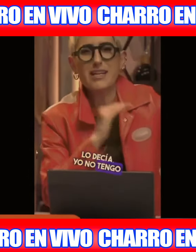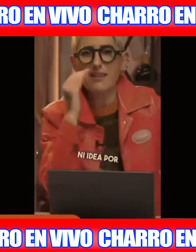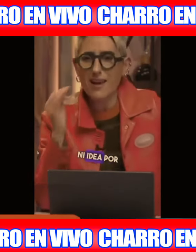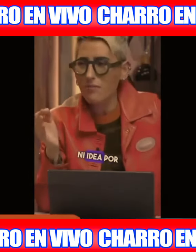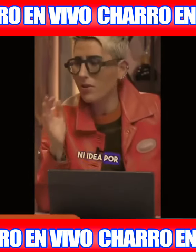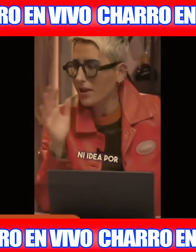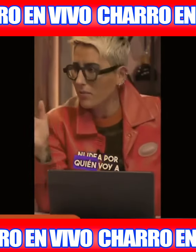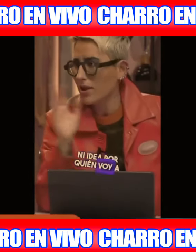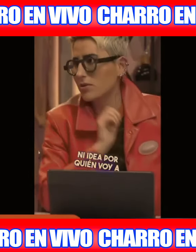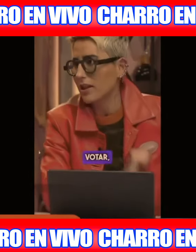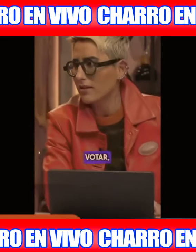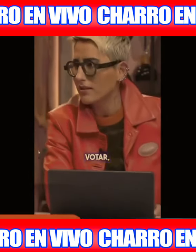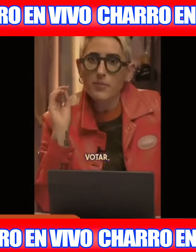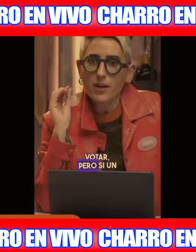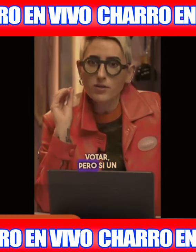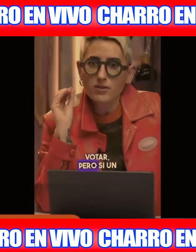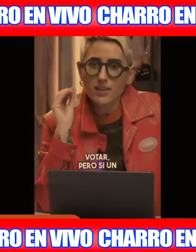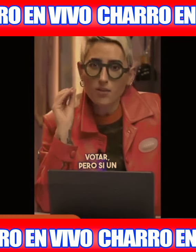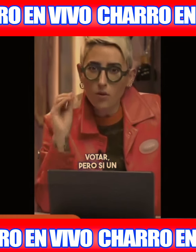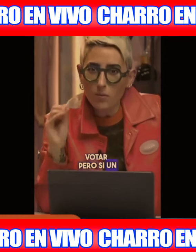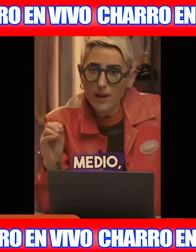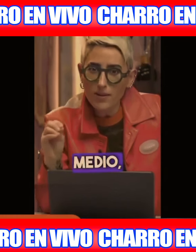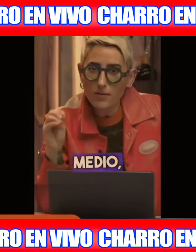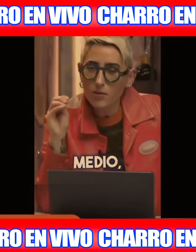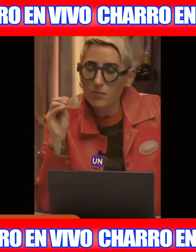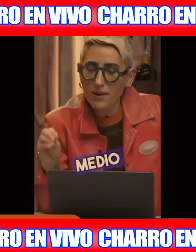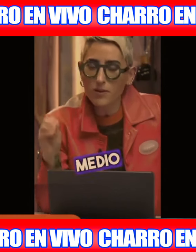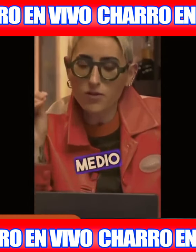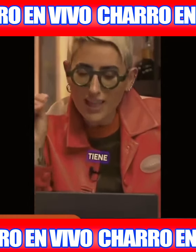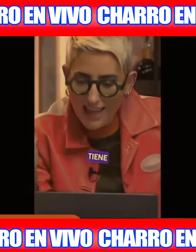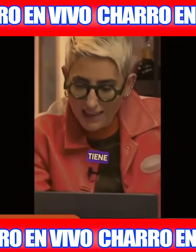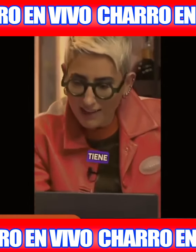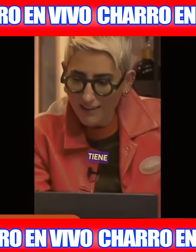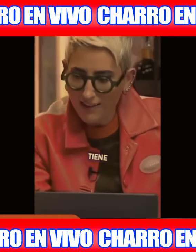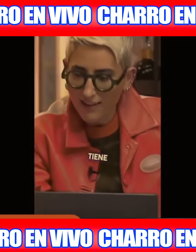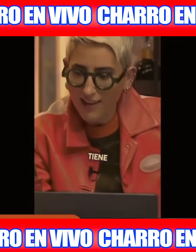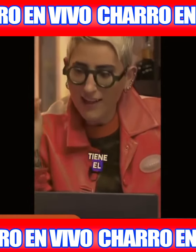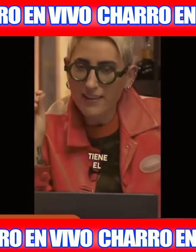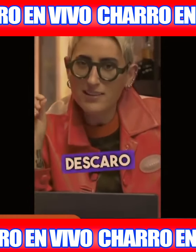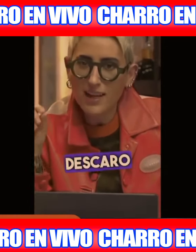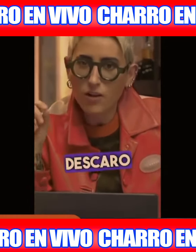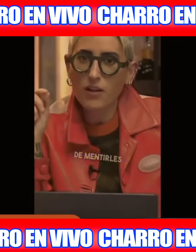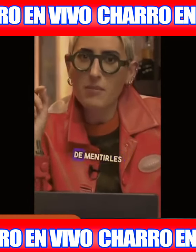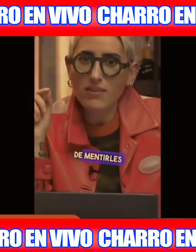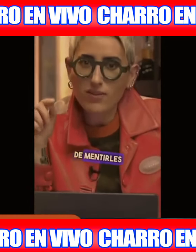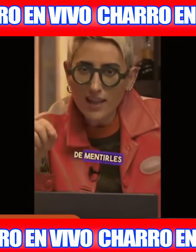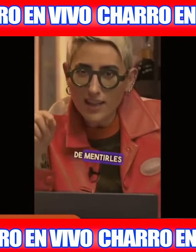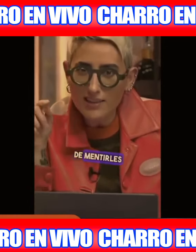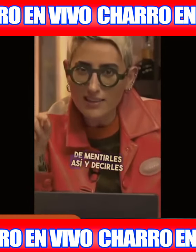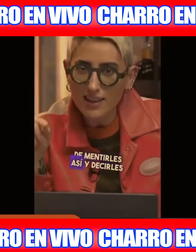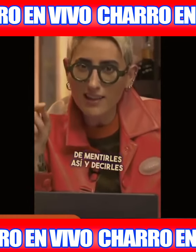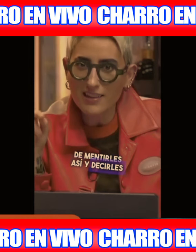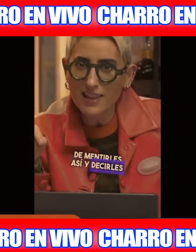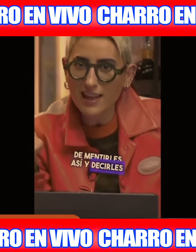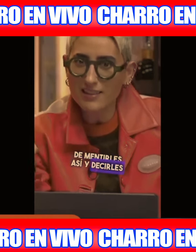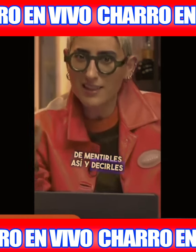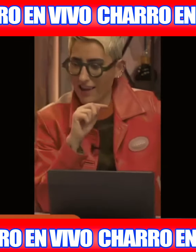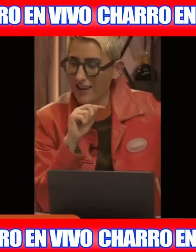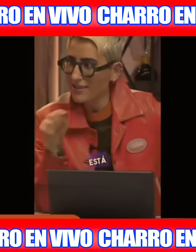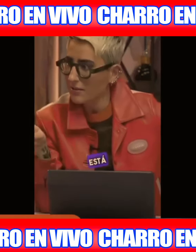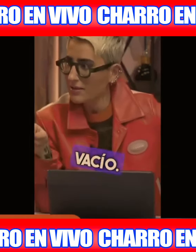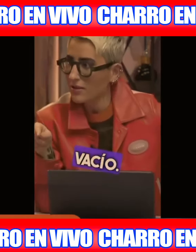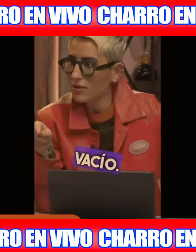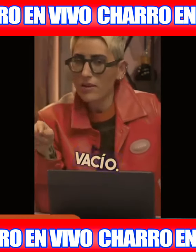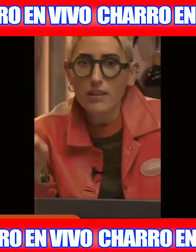no tengo ni idea por quién voy a votar. Pero si un medio tiene el descaro de mentirles así y